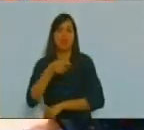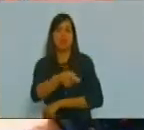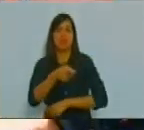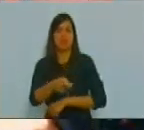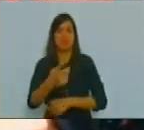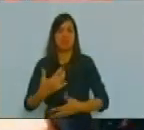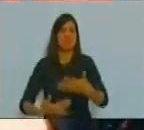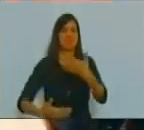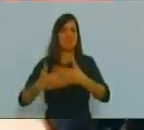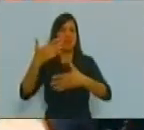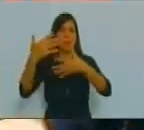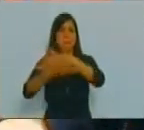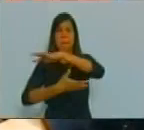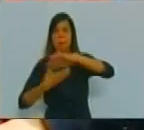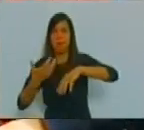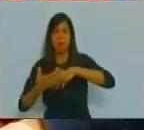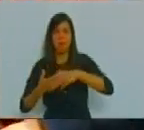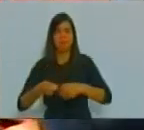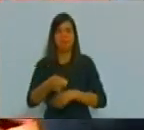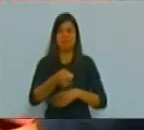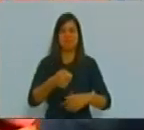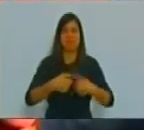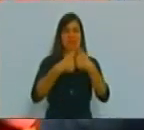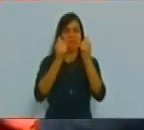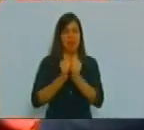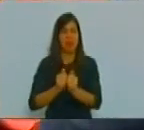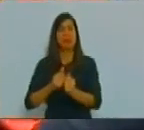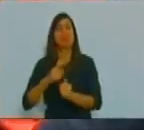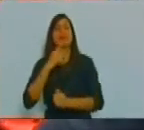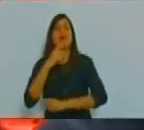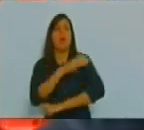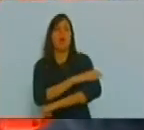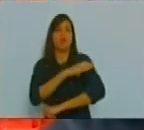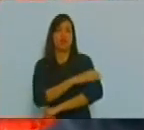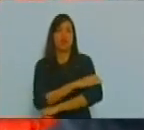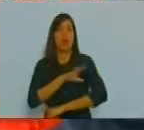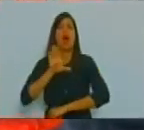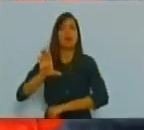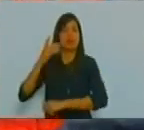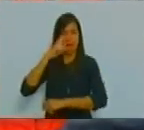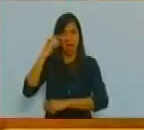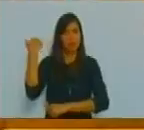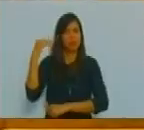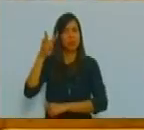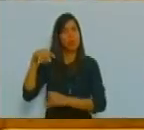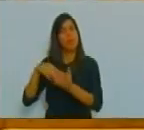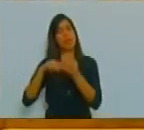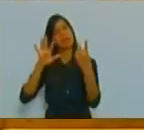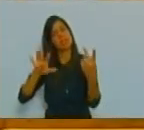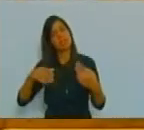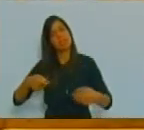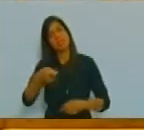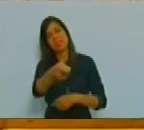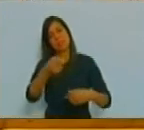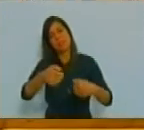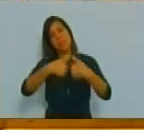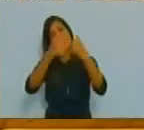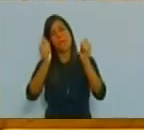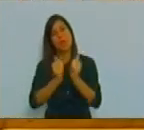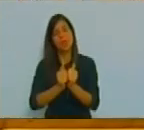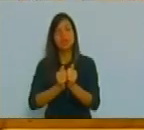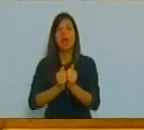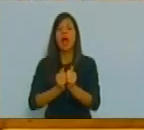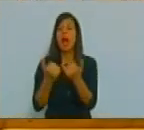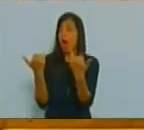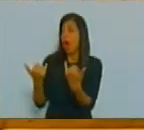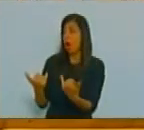trató con el plan de hinchar comenzar a encender a la juventud a en torno a la violencia en torno al fascismo y